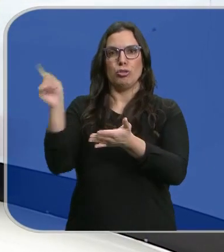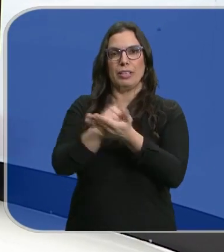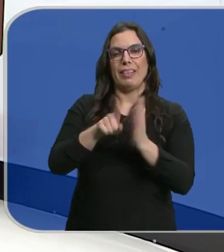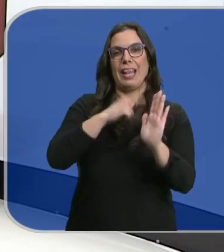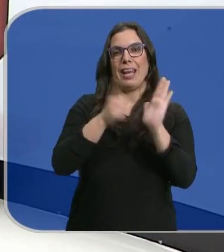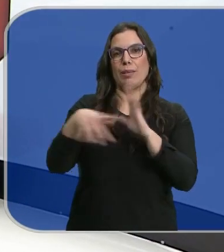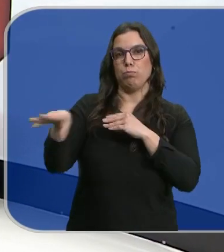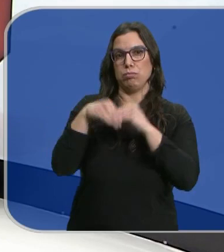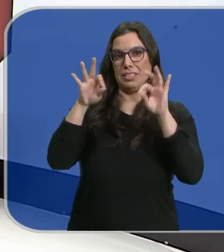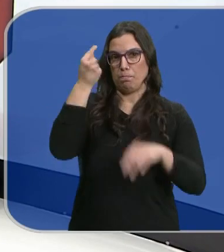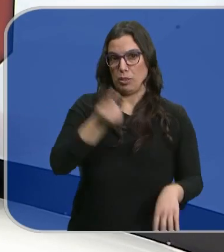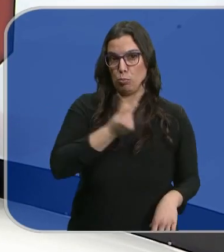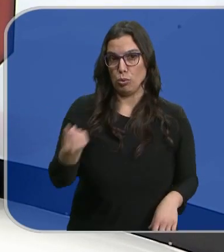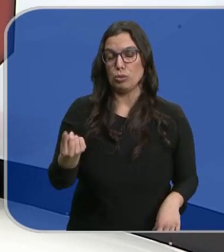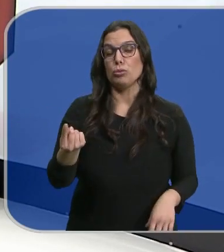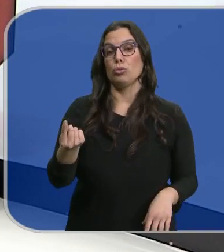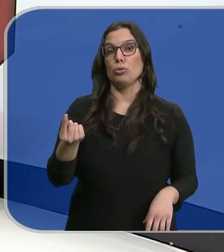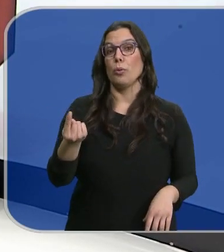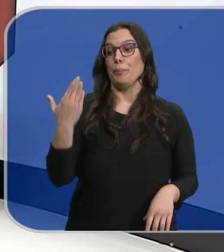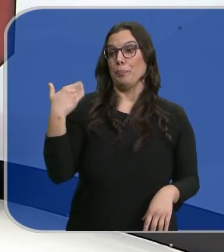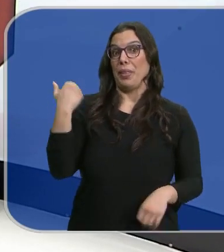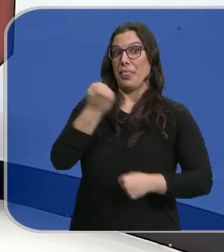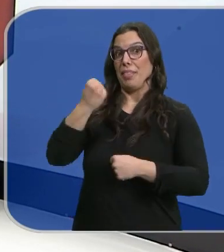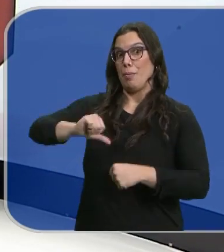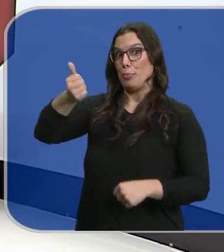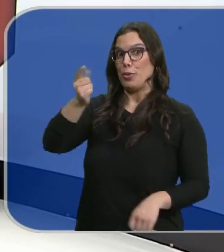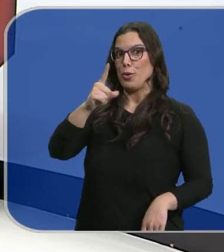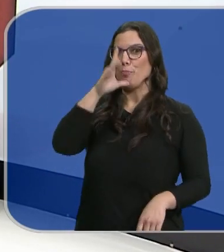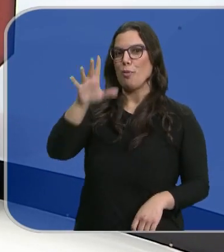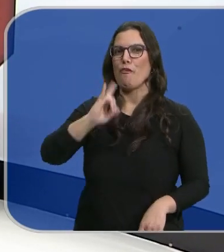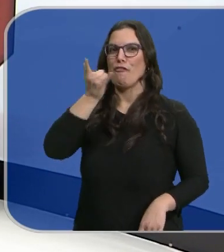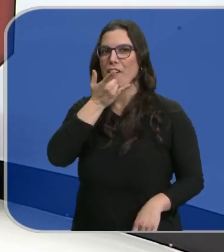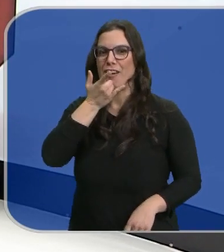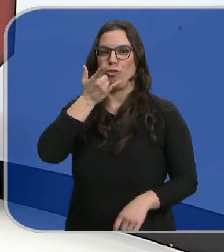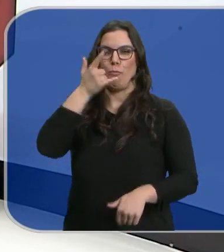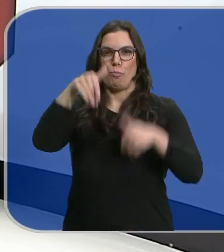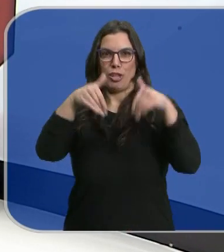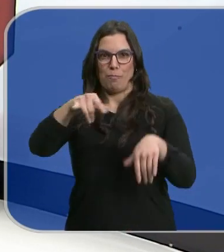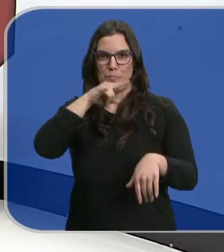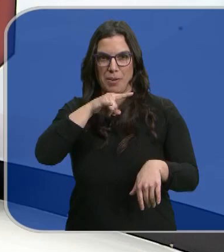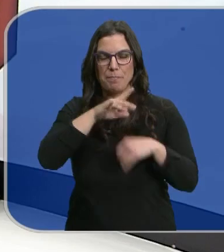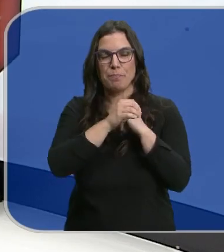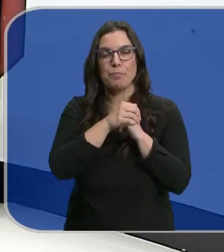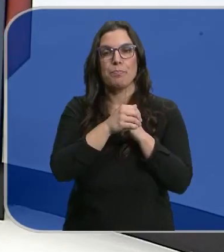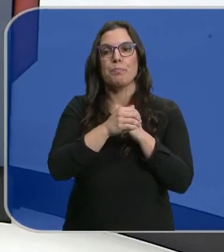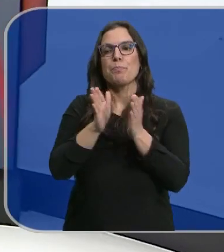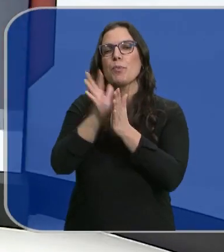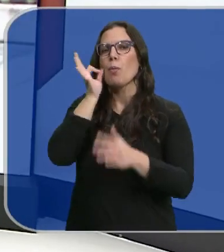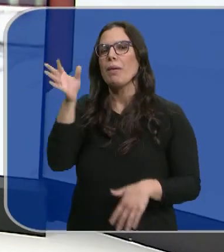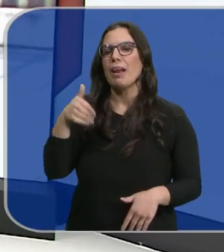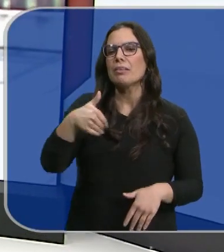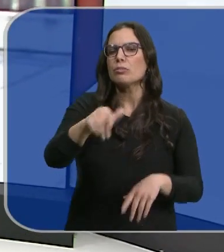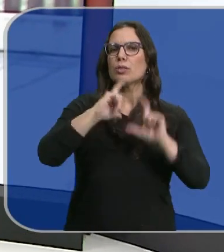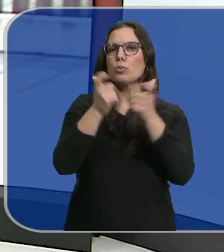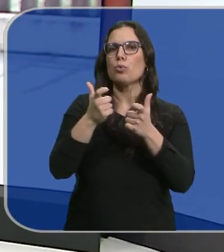de la Ley de Acompañamiento de los Presupuestos, la que no salió en diciembre por un error en la votación. Sandra Vasallo, ¿cuándo será ese